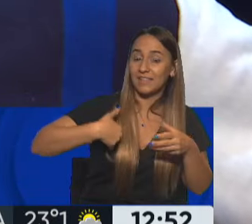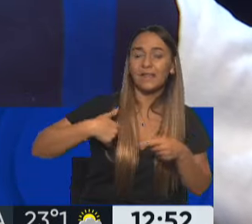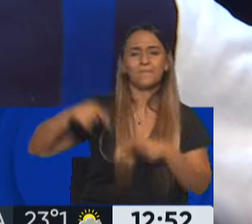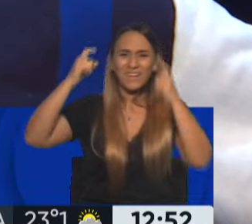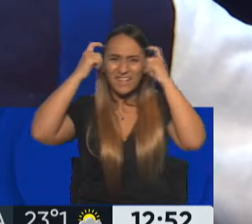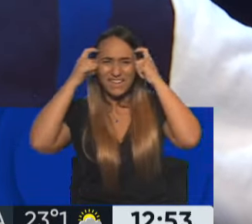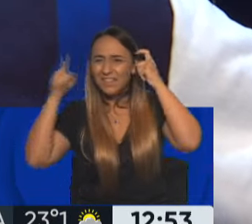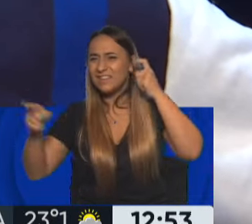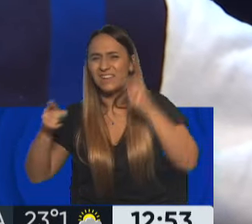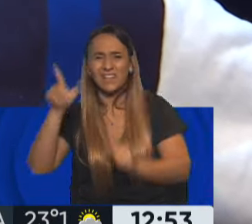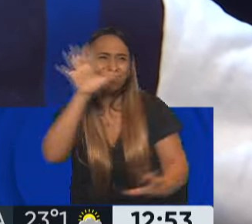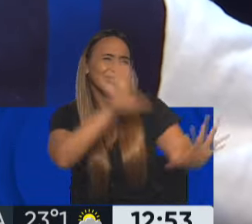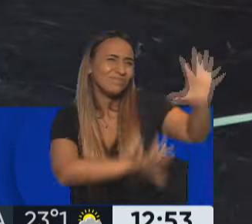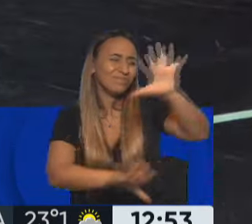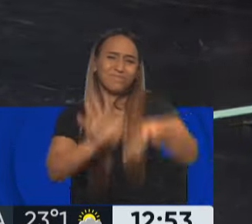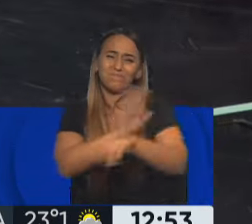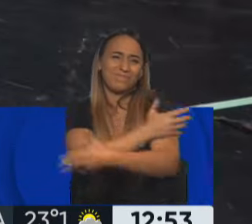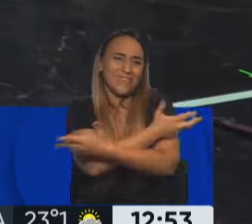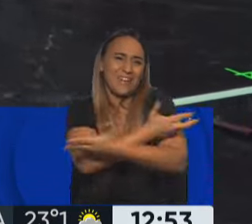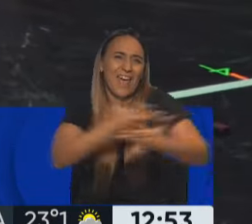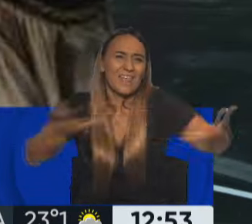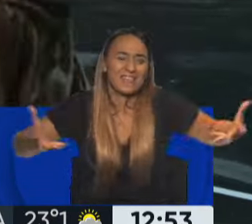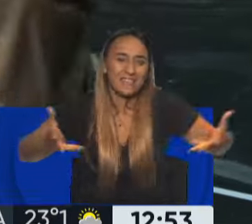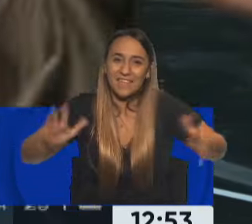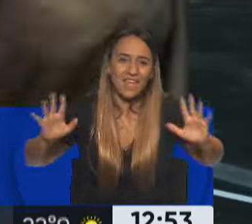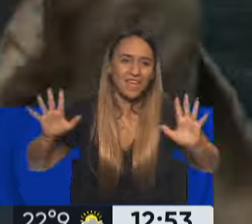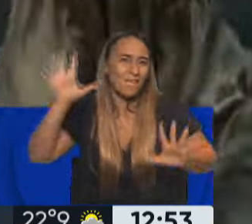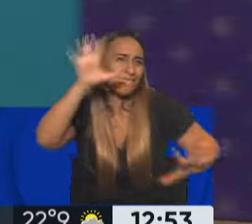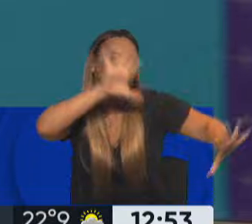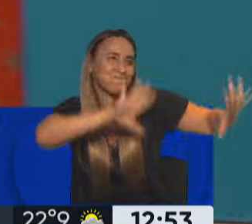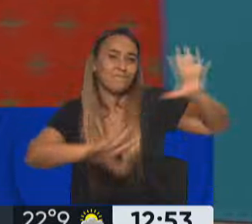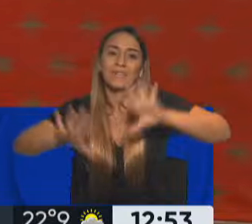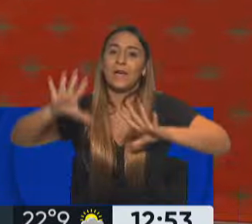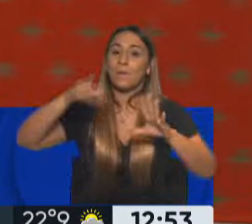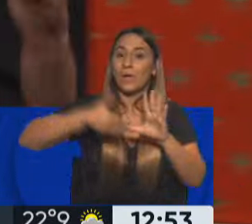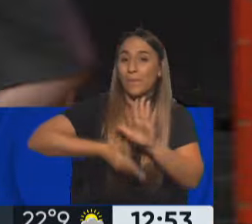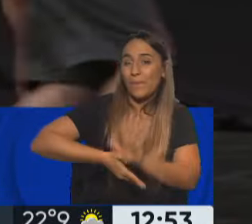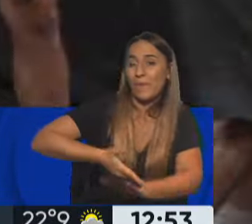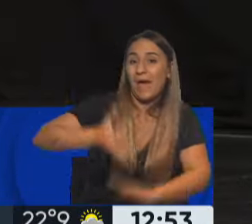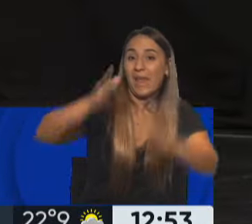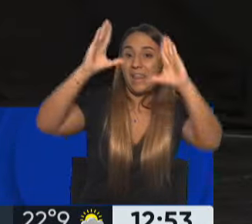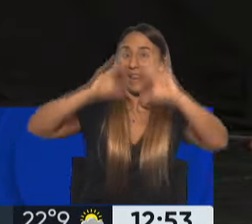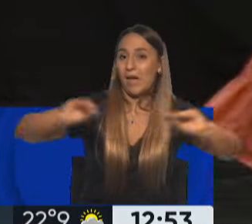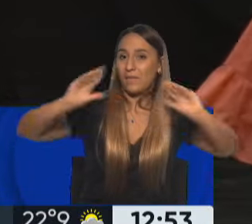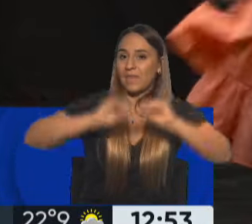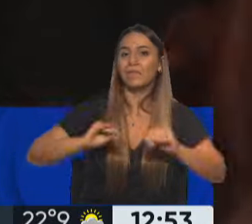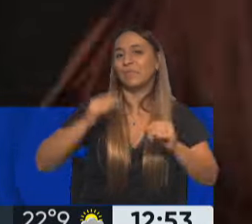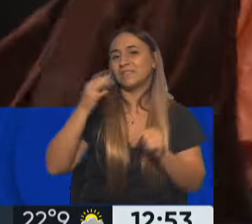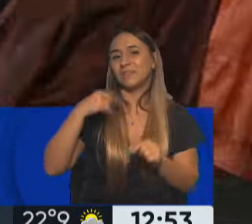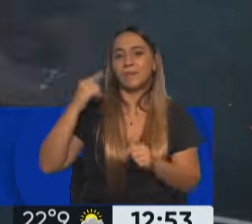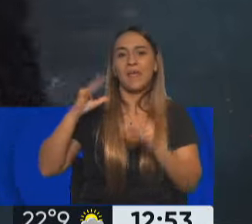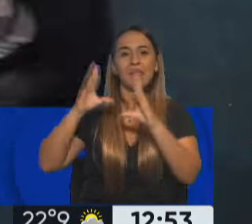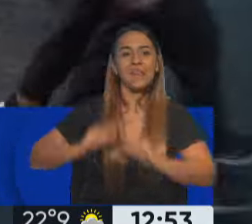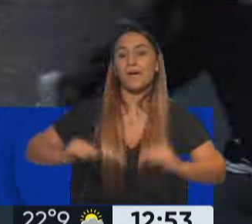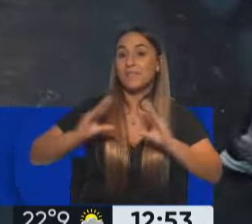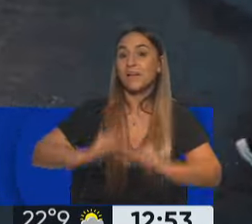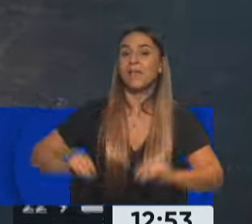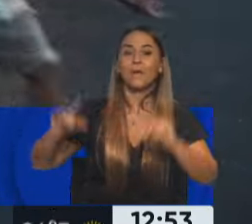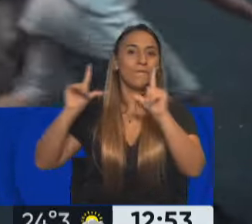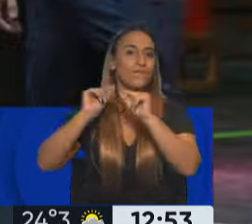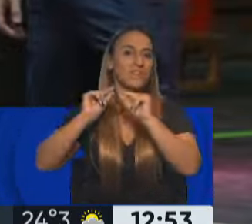a lo grande. Se une Navidad, Disney, todo va a ser enorme. Ya se va a ver estadio. Bien de todo. Es una fecha mágica. Navidad es una fecha mágica. Para pasarlo